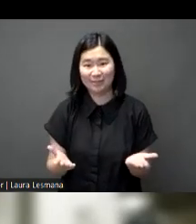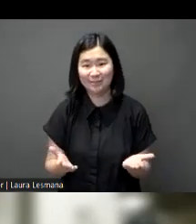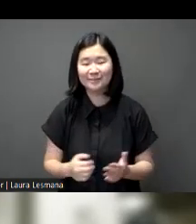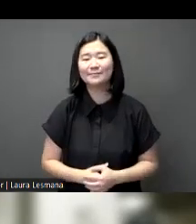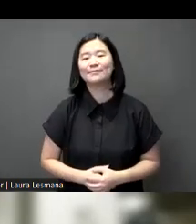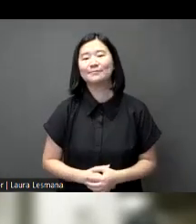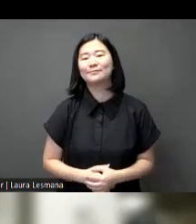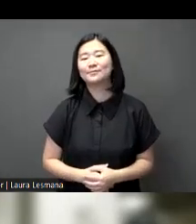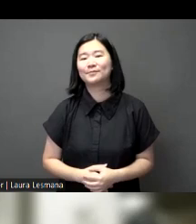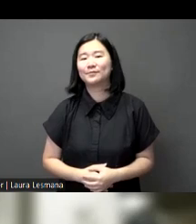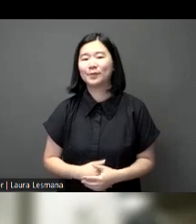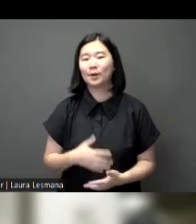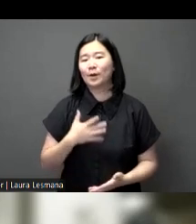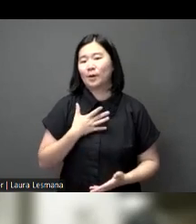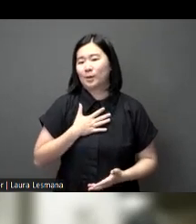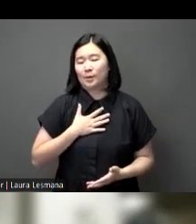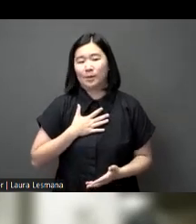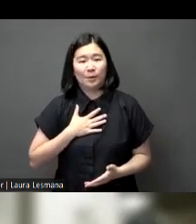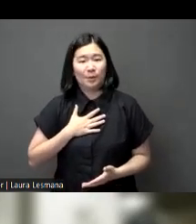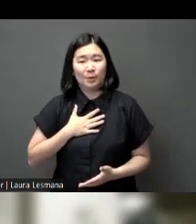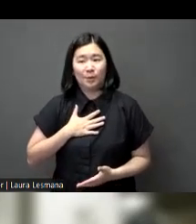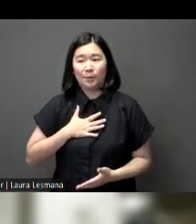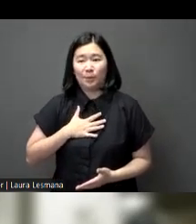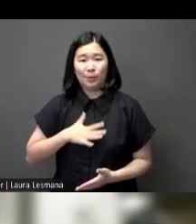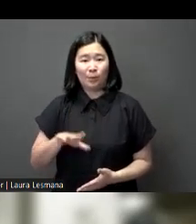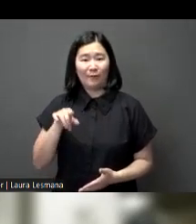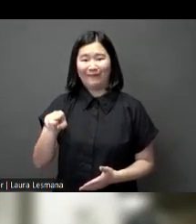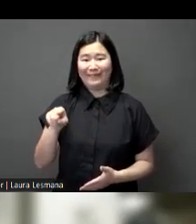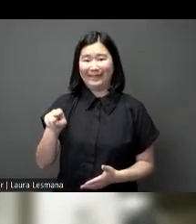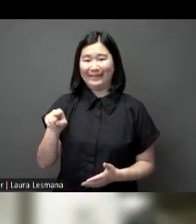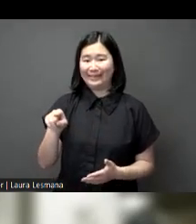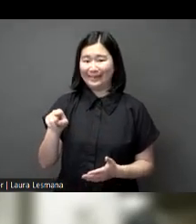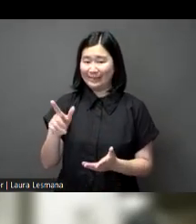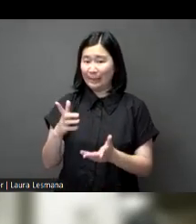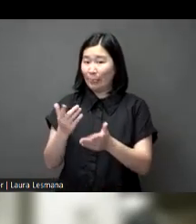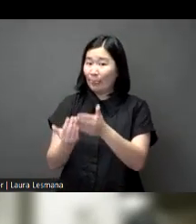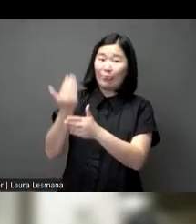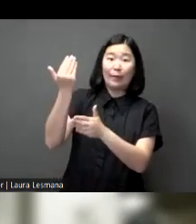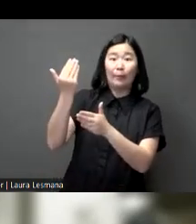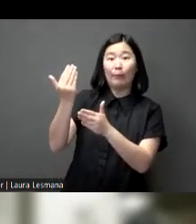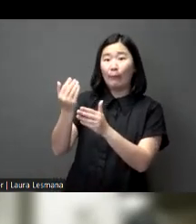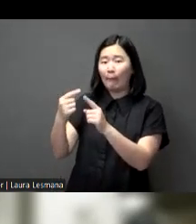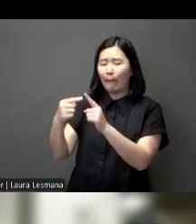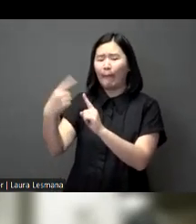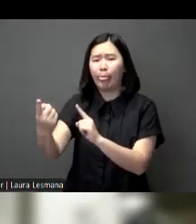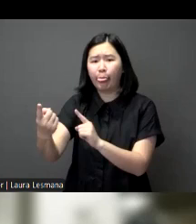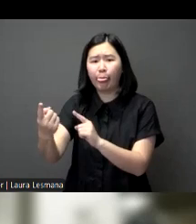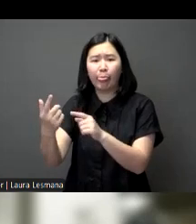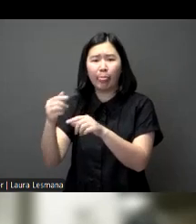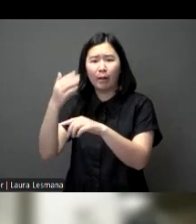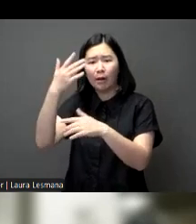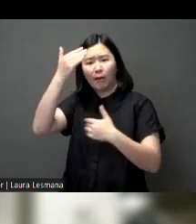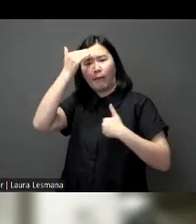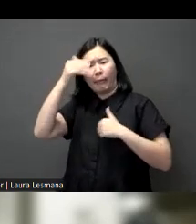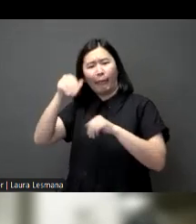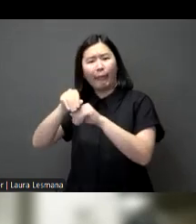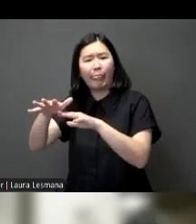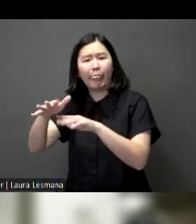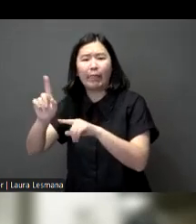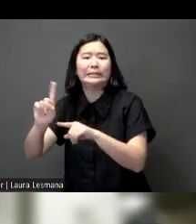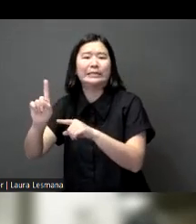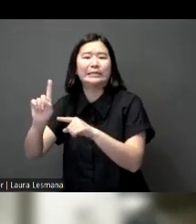Entonces, anteriormente les mostraba, conocemos el agente causal, conocemos la historia natural del cáncer cervicuterino, sabemos que es una